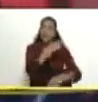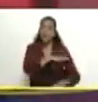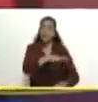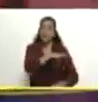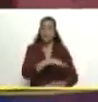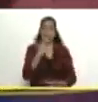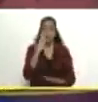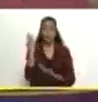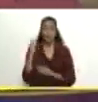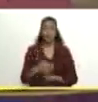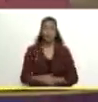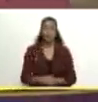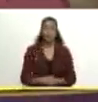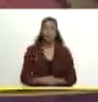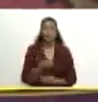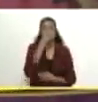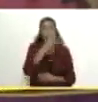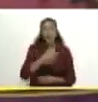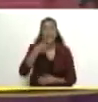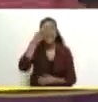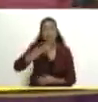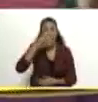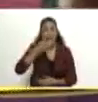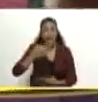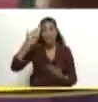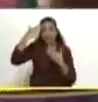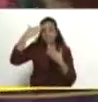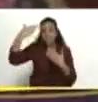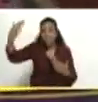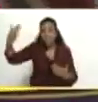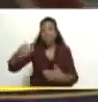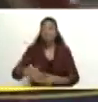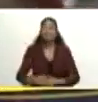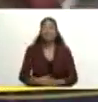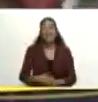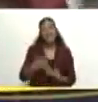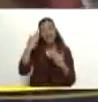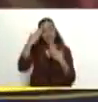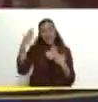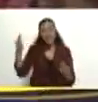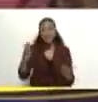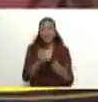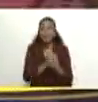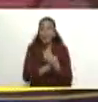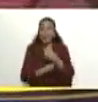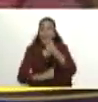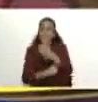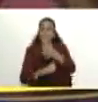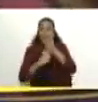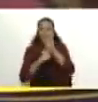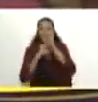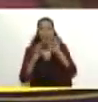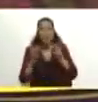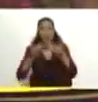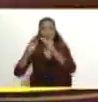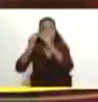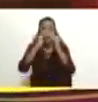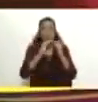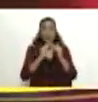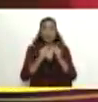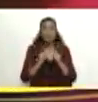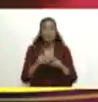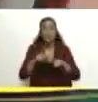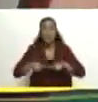misiones. Muy buenas tardes, camarada presidente. Reciba un saludo solidario desde acá de la comunidad aguerrida de